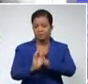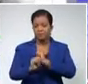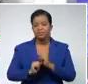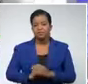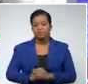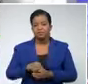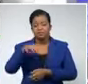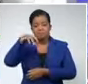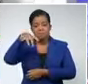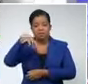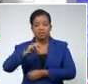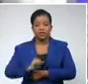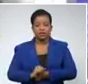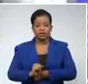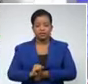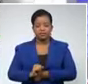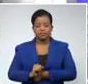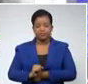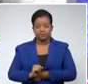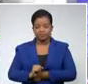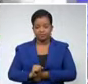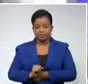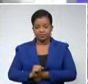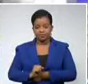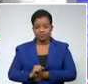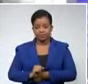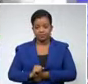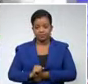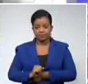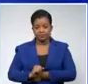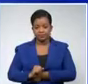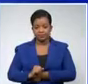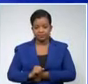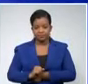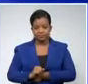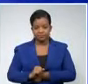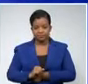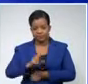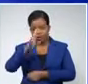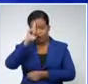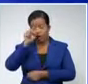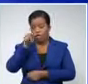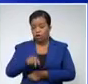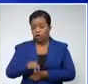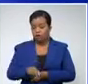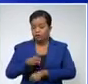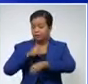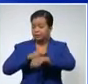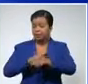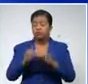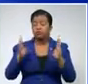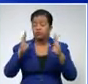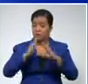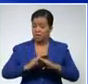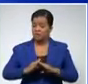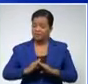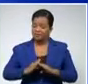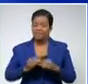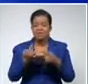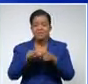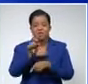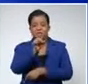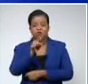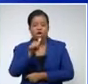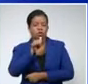Defensa Provincial, allí en la más occidental de nuestros territorios. Doctor, no nos queda mucho tiempo, pero hay personas que nos preguntan por el